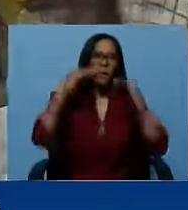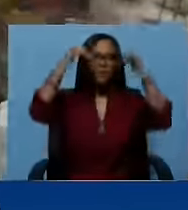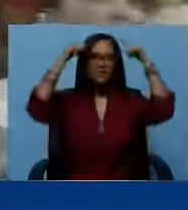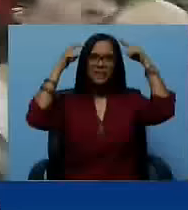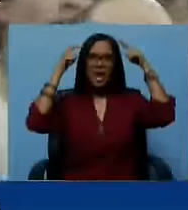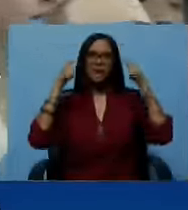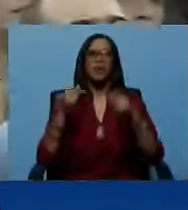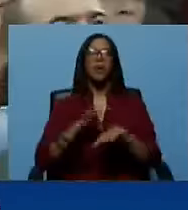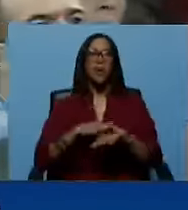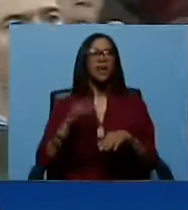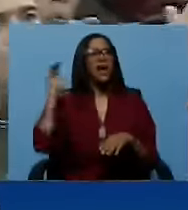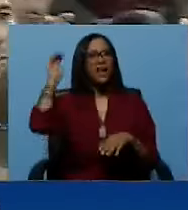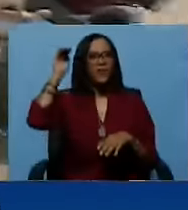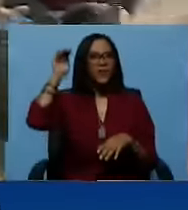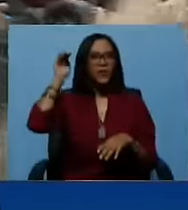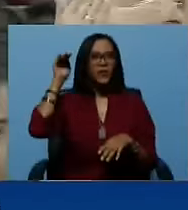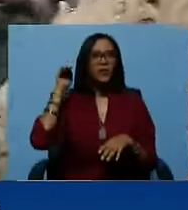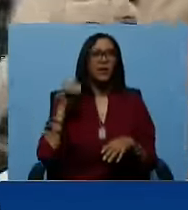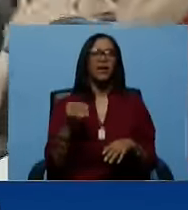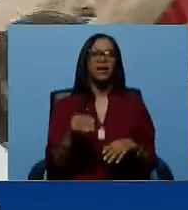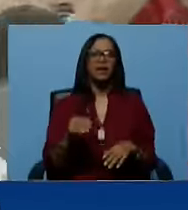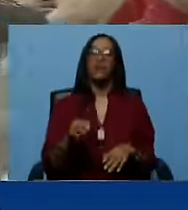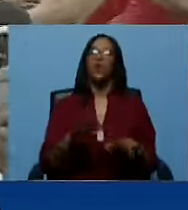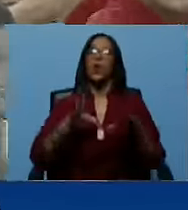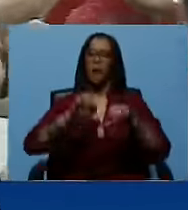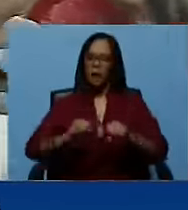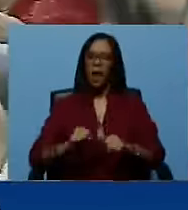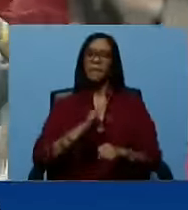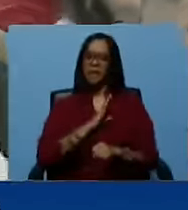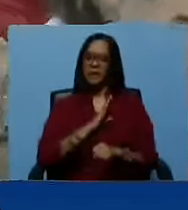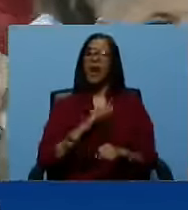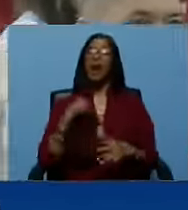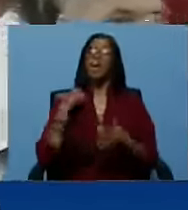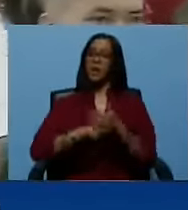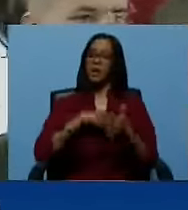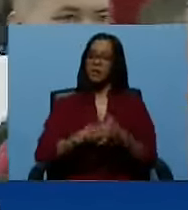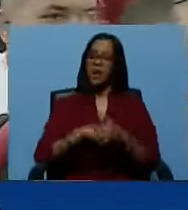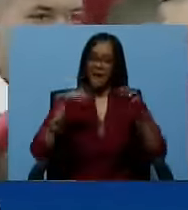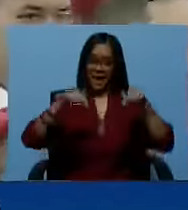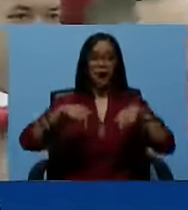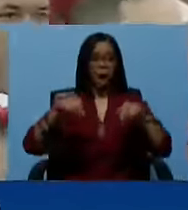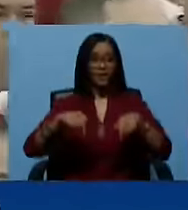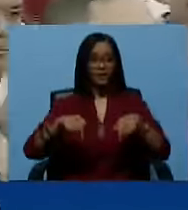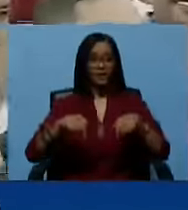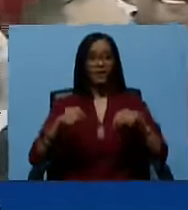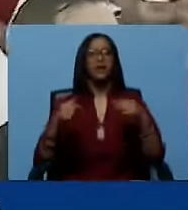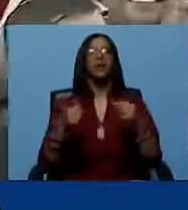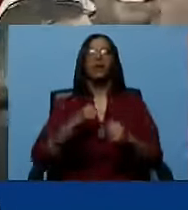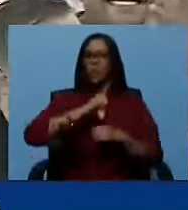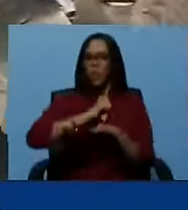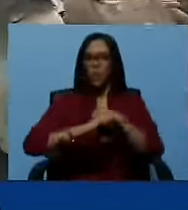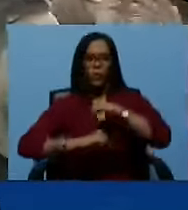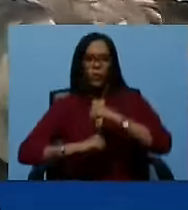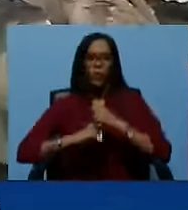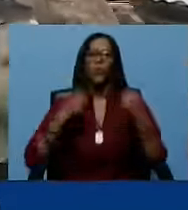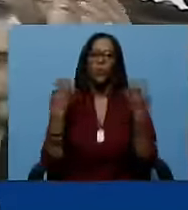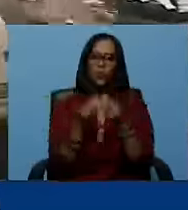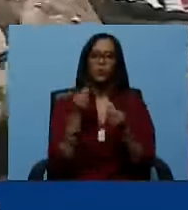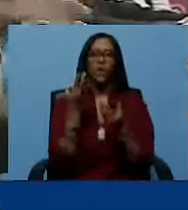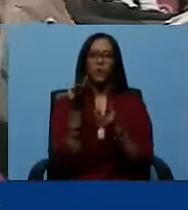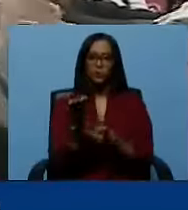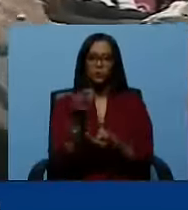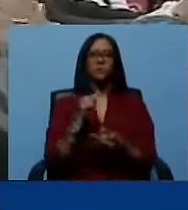Chávez, porque el futuro nos pertenece, porque lo luchamos en el presente, codo a codo con usted, con